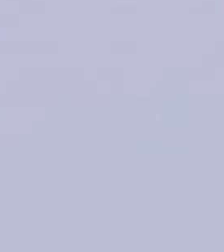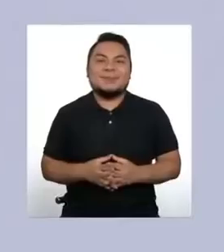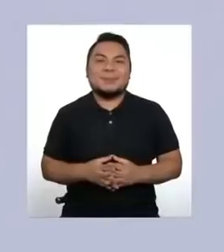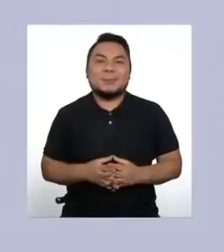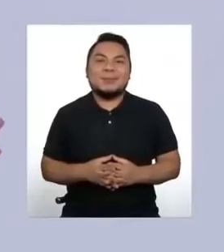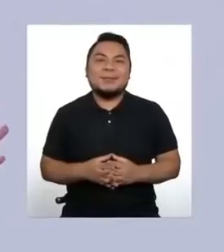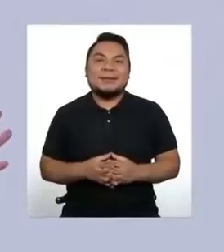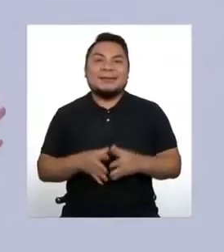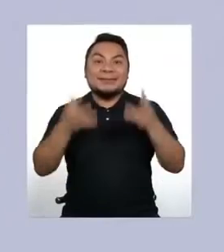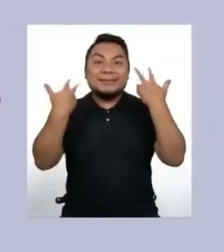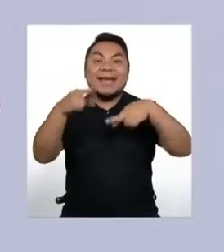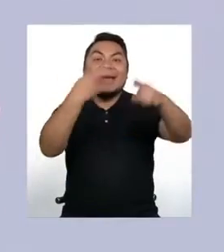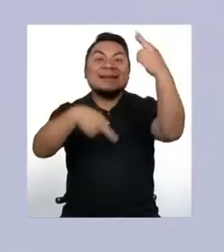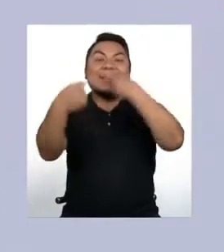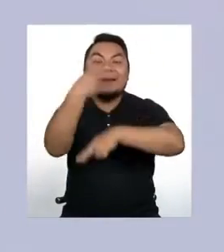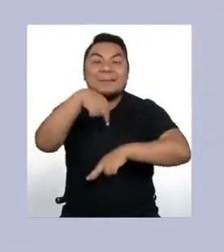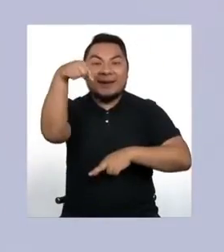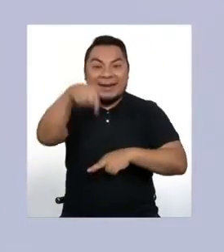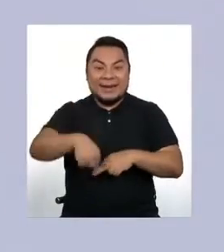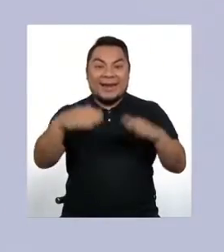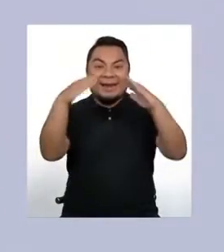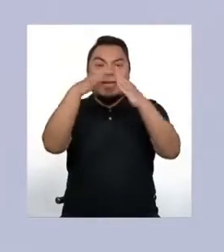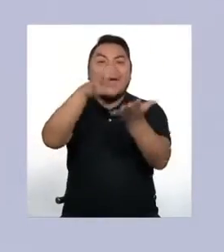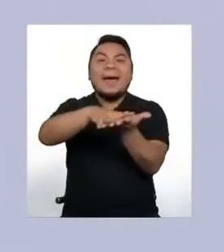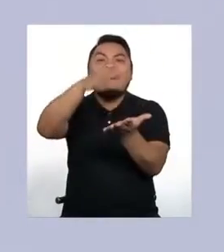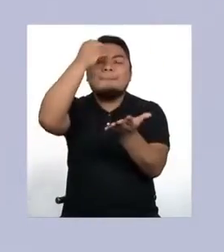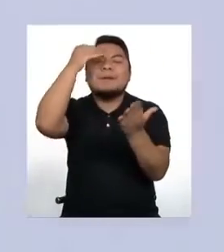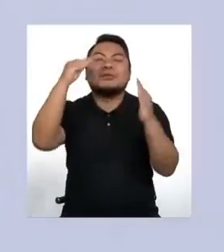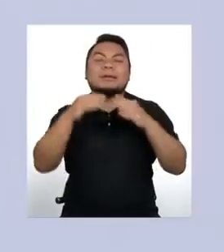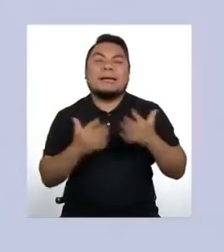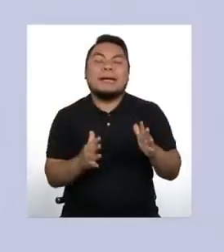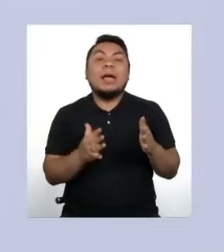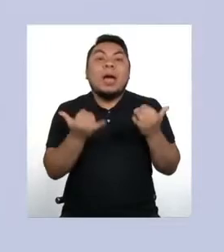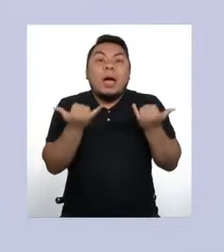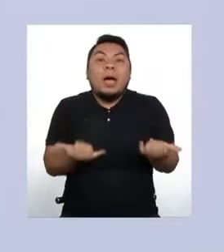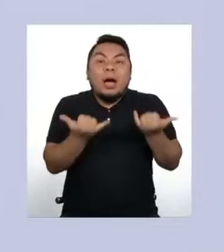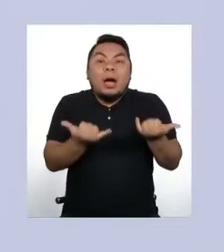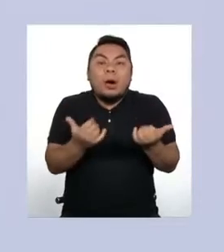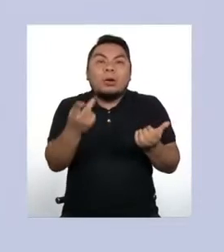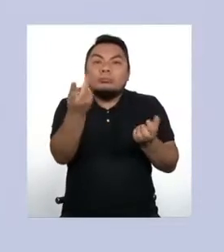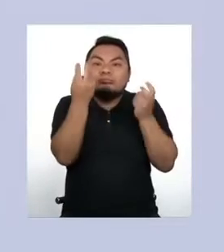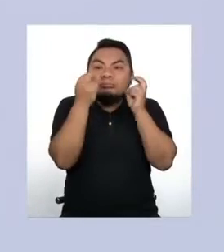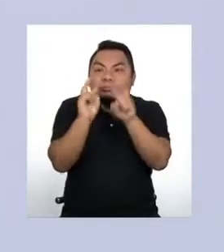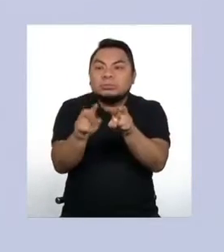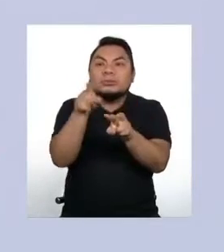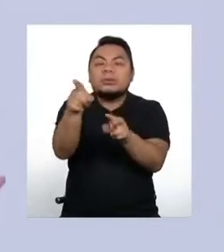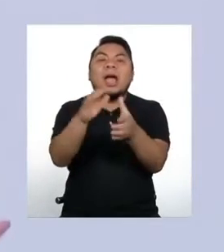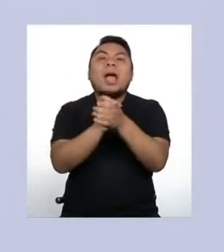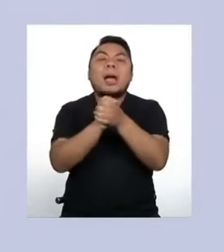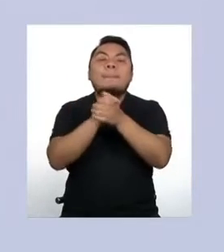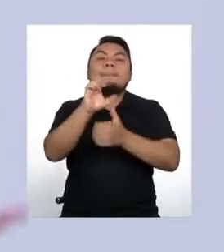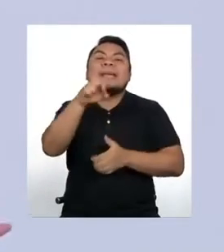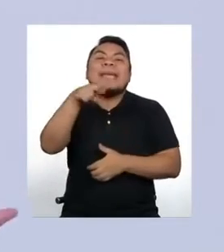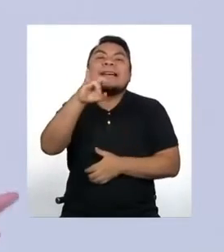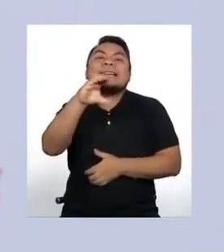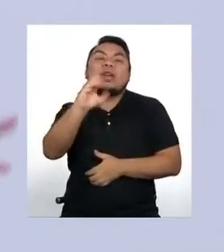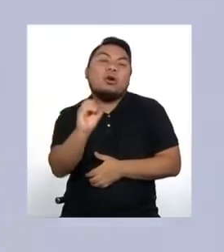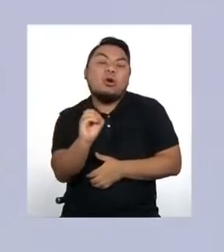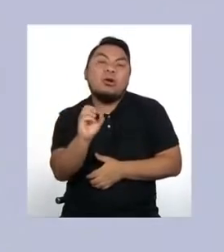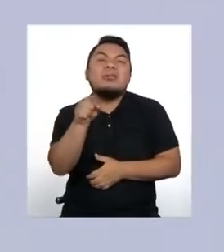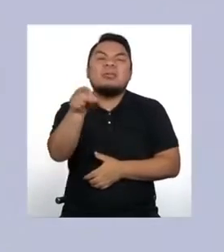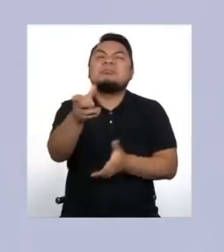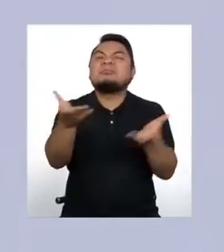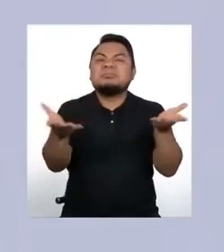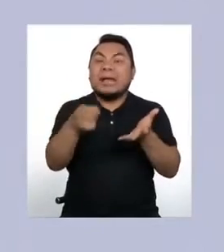sostener las pelotas, usa tus manos para abrir las suyas e introduce el objeto en las palmas de sus manos.